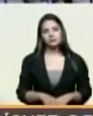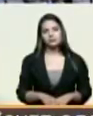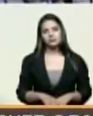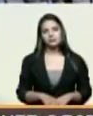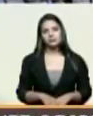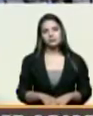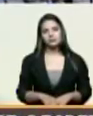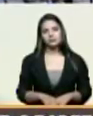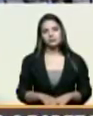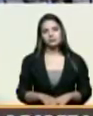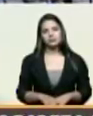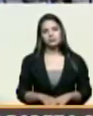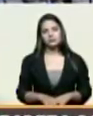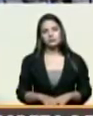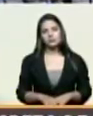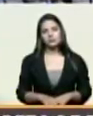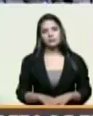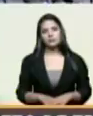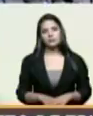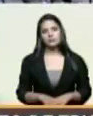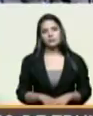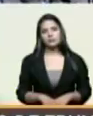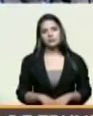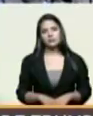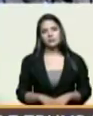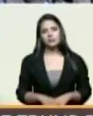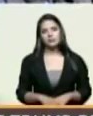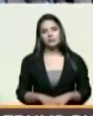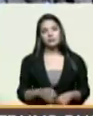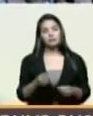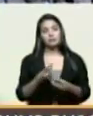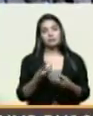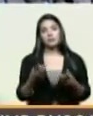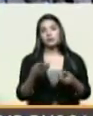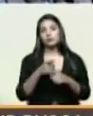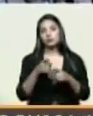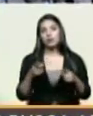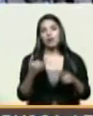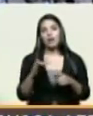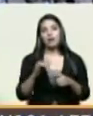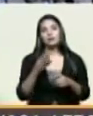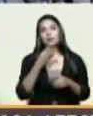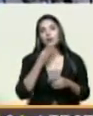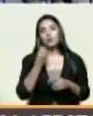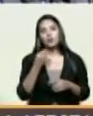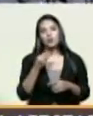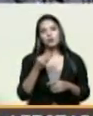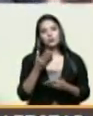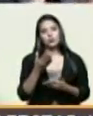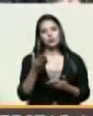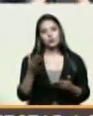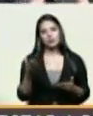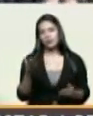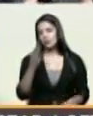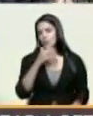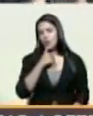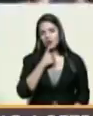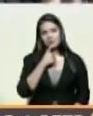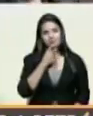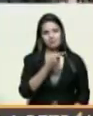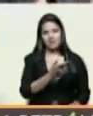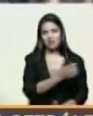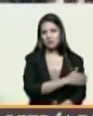ni de la cantidad y mucho menos de la calidad humana que ustedes tienen en su juventud. No la tienen.